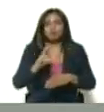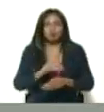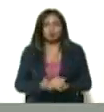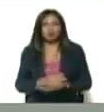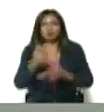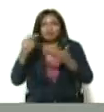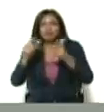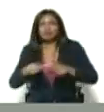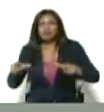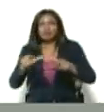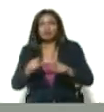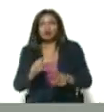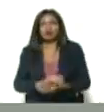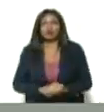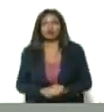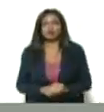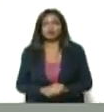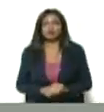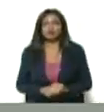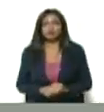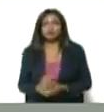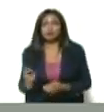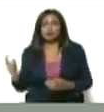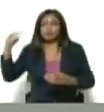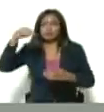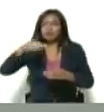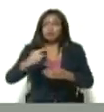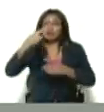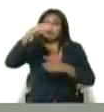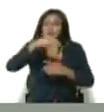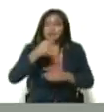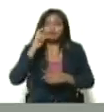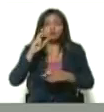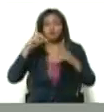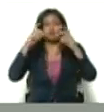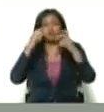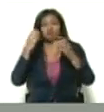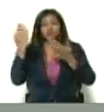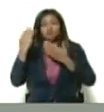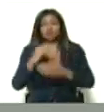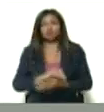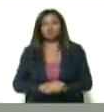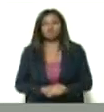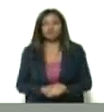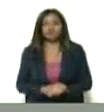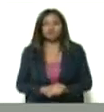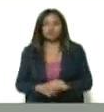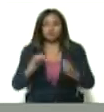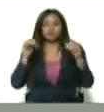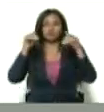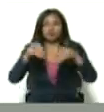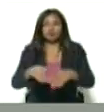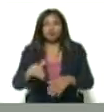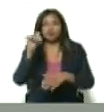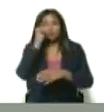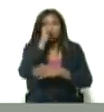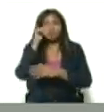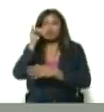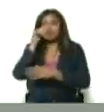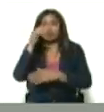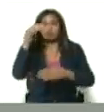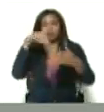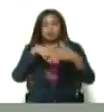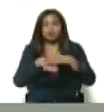Chichiribichi. Delfines. De tres. Una imagen allí, de los pescadores se lanzan a filmar las imágenes debajo del